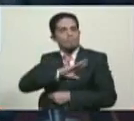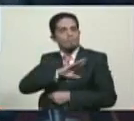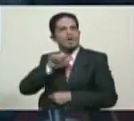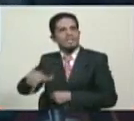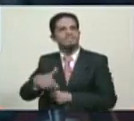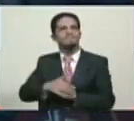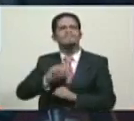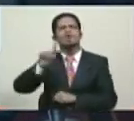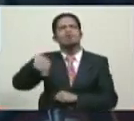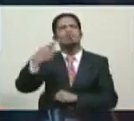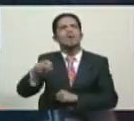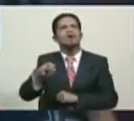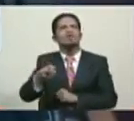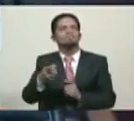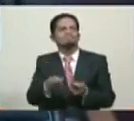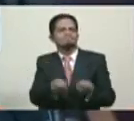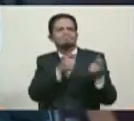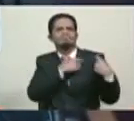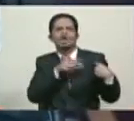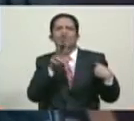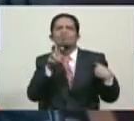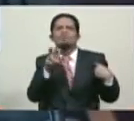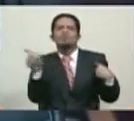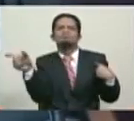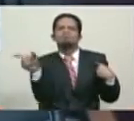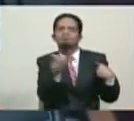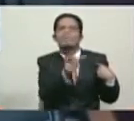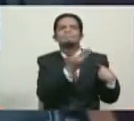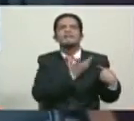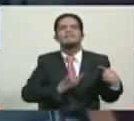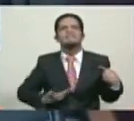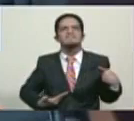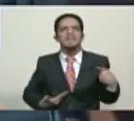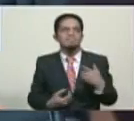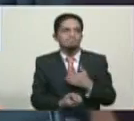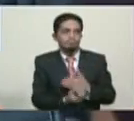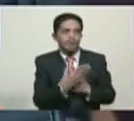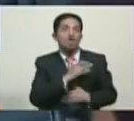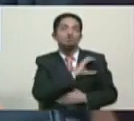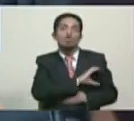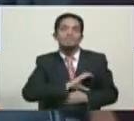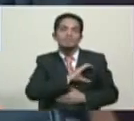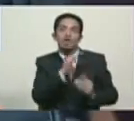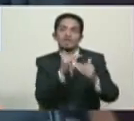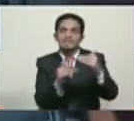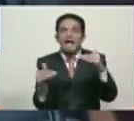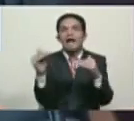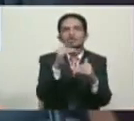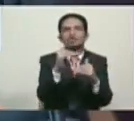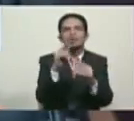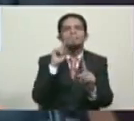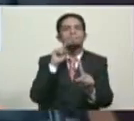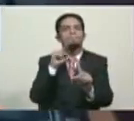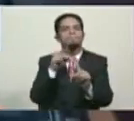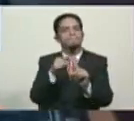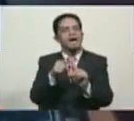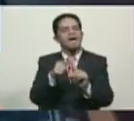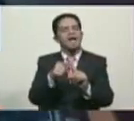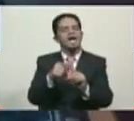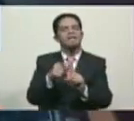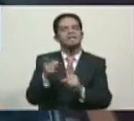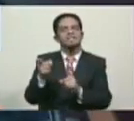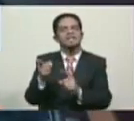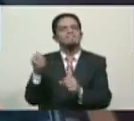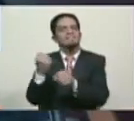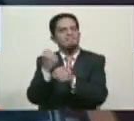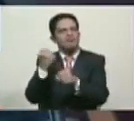mandato presidencial, recordemos, se instaló una comisión de alto nivel para la reversión petrolera que tuvo como